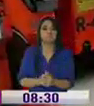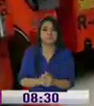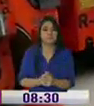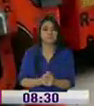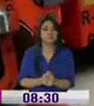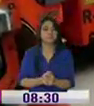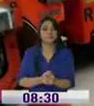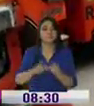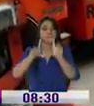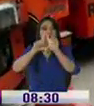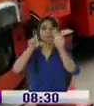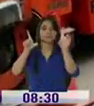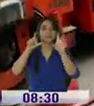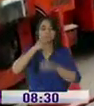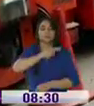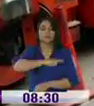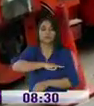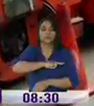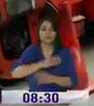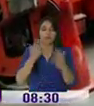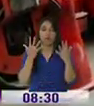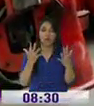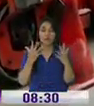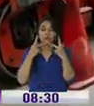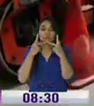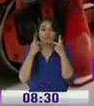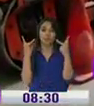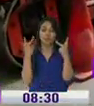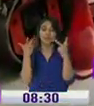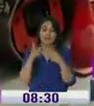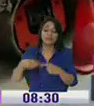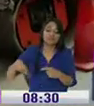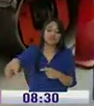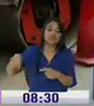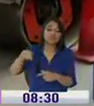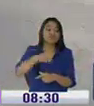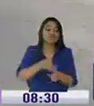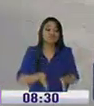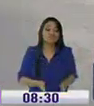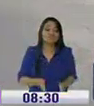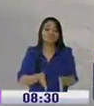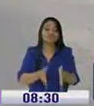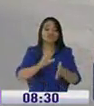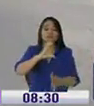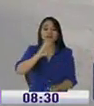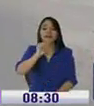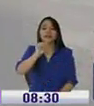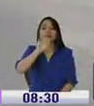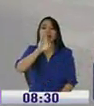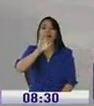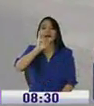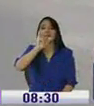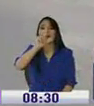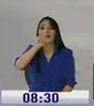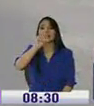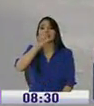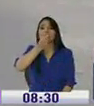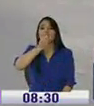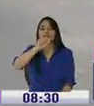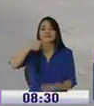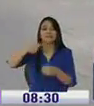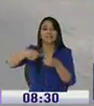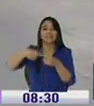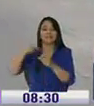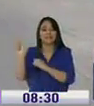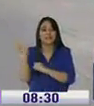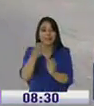empresa Metropolitana de Obras Públicas se dio una vuelta por el sector de la Avenida de los Cabildos, en el sector de la Quito Tenis. Ahí